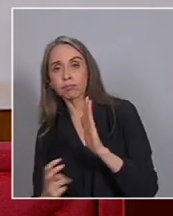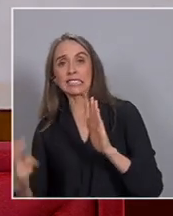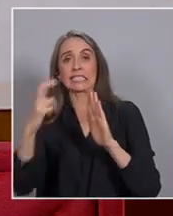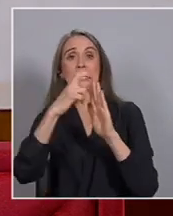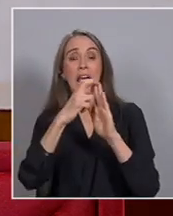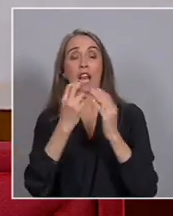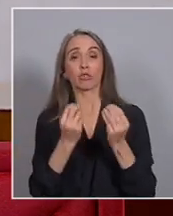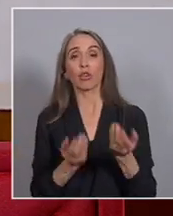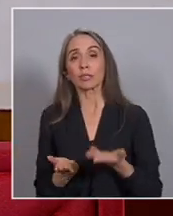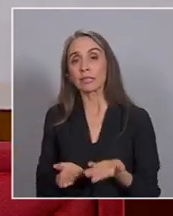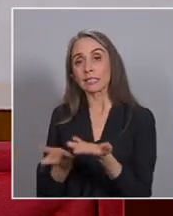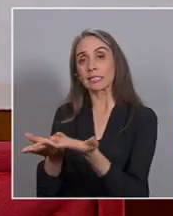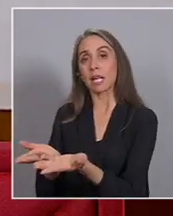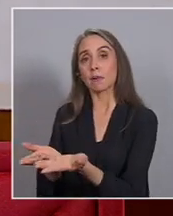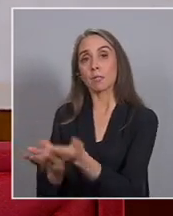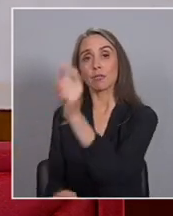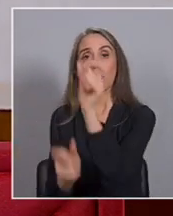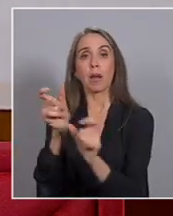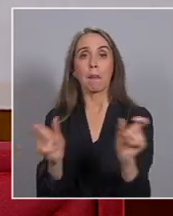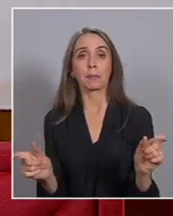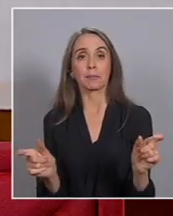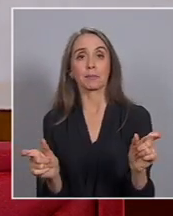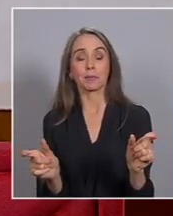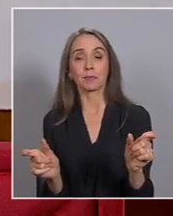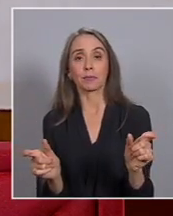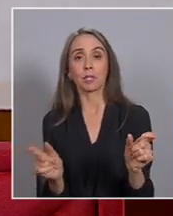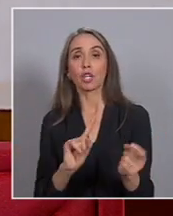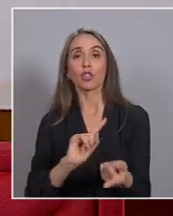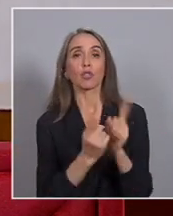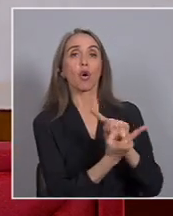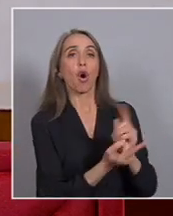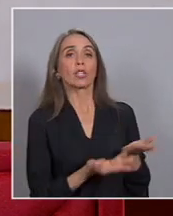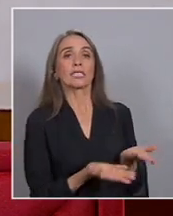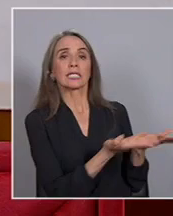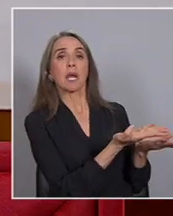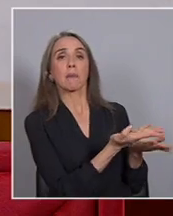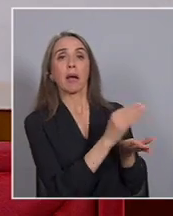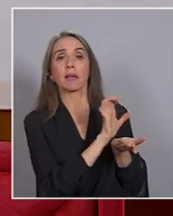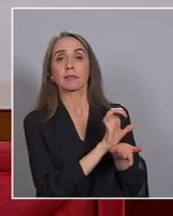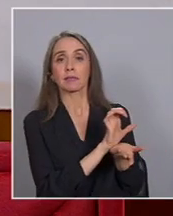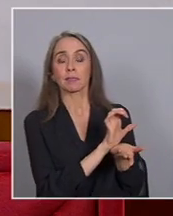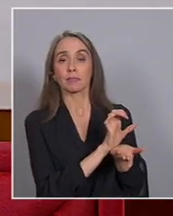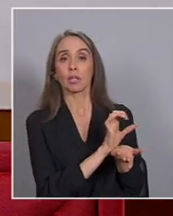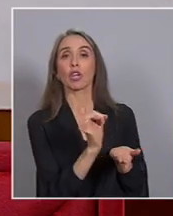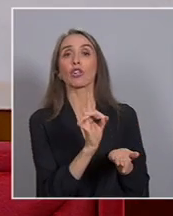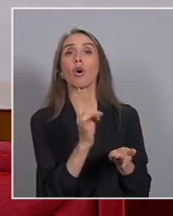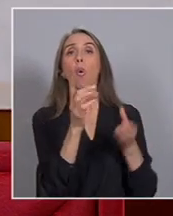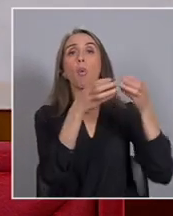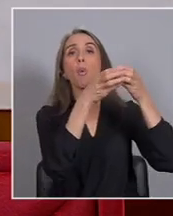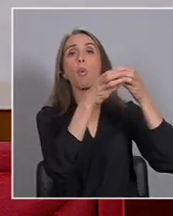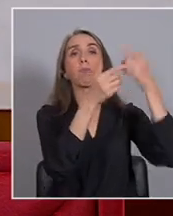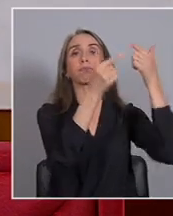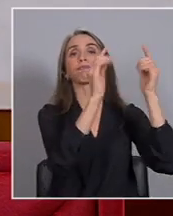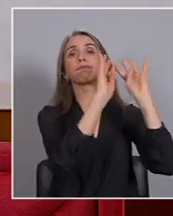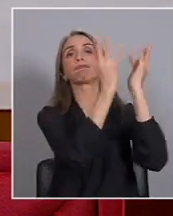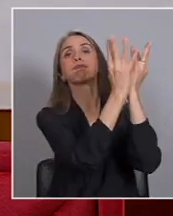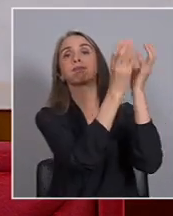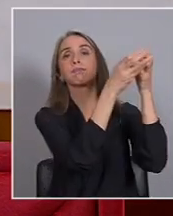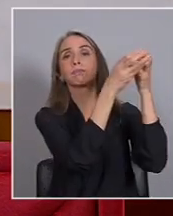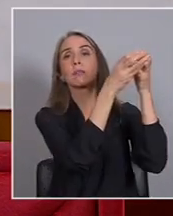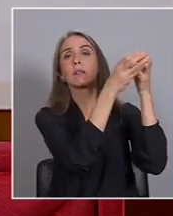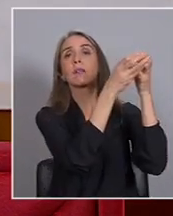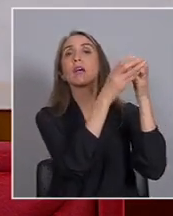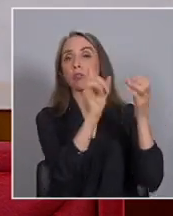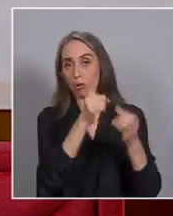al servicio de las personas, no del Estado, no de una élite, de nuestro